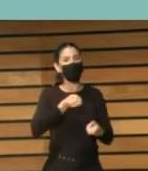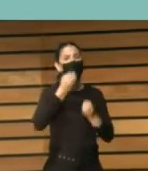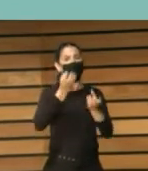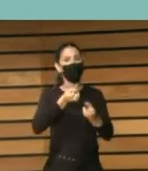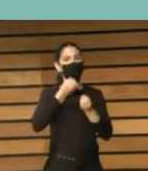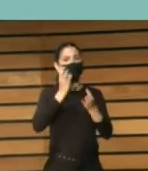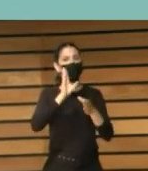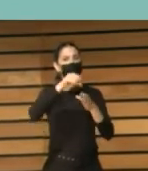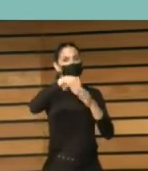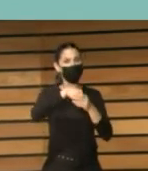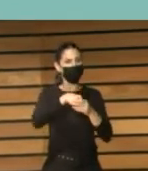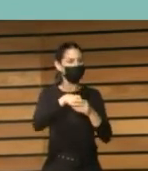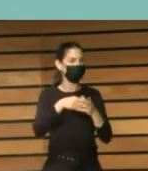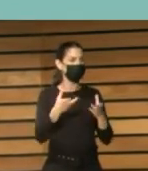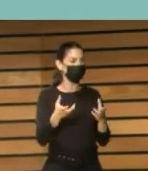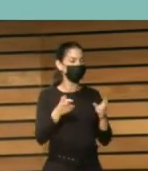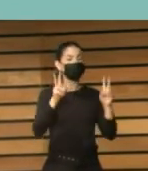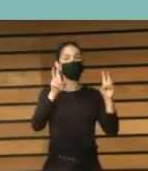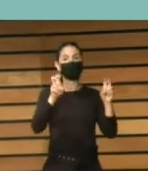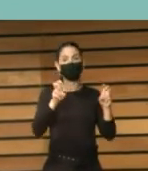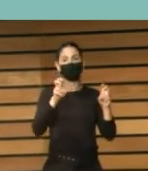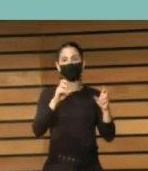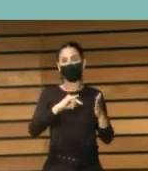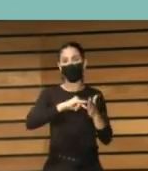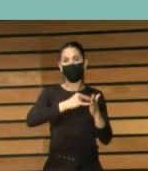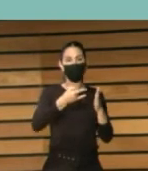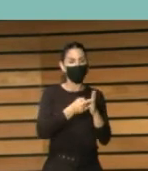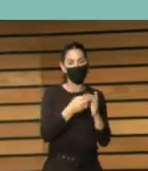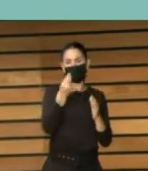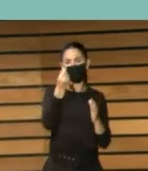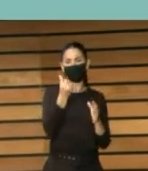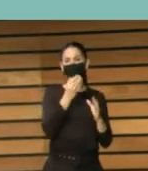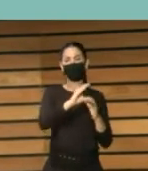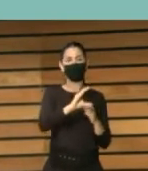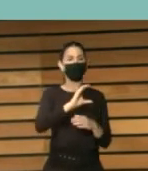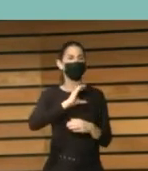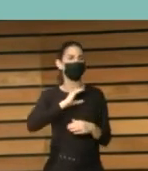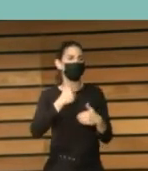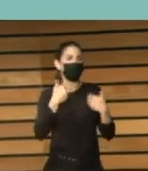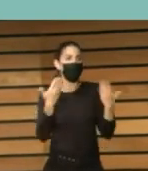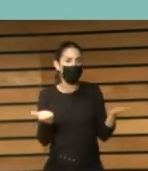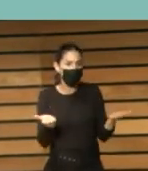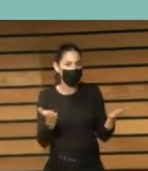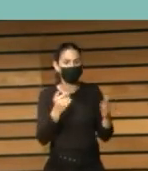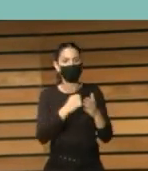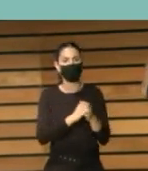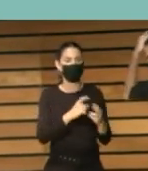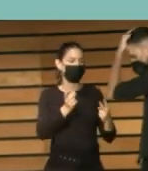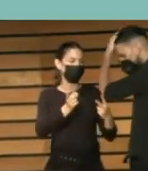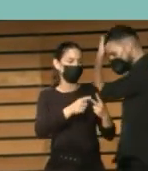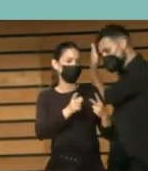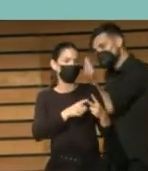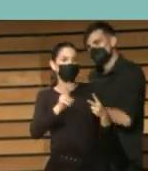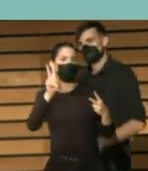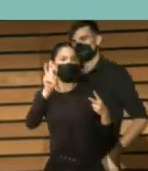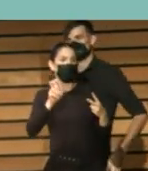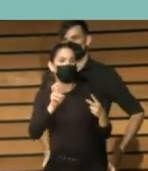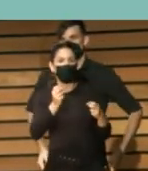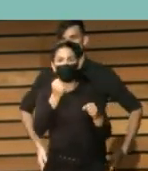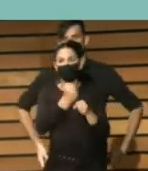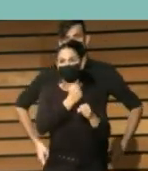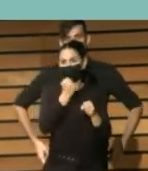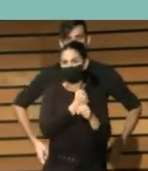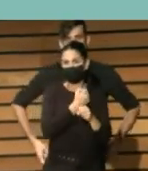dijera de cada iniciativa pues el coste económico, se dijera también en qué ejes trabaja, pues si es en